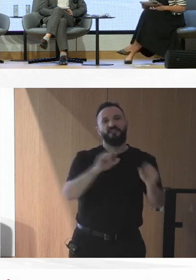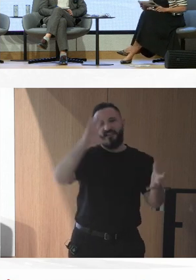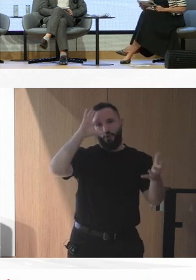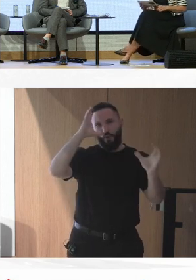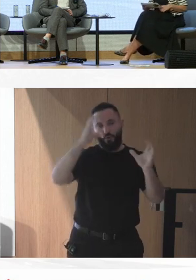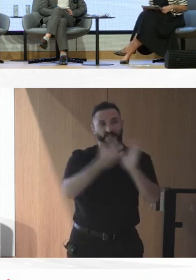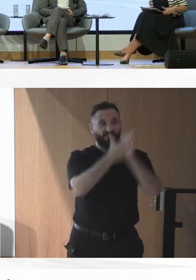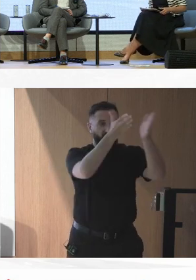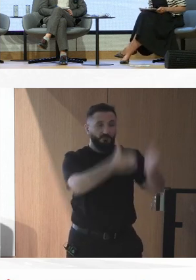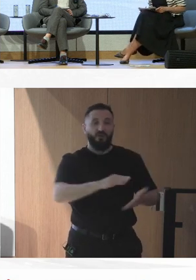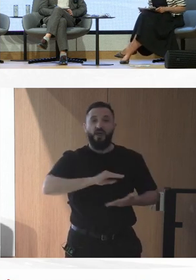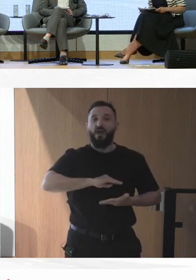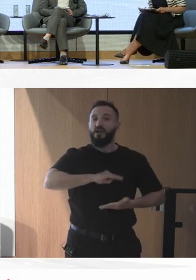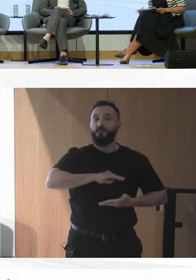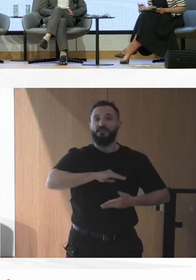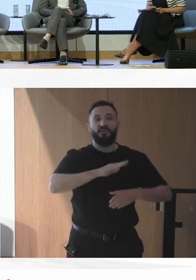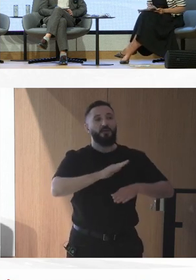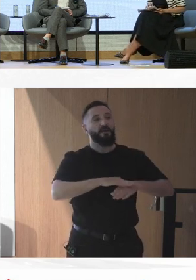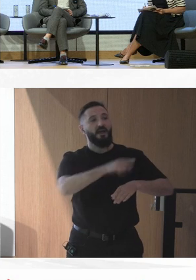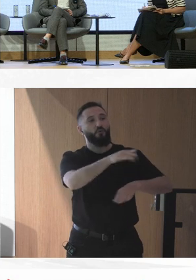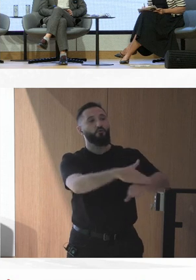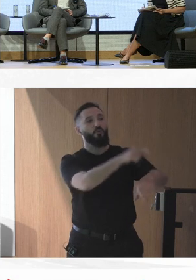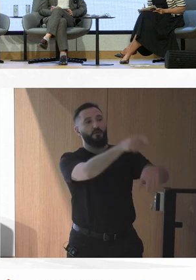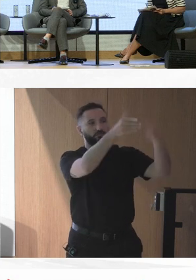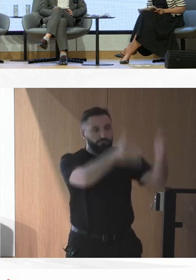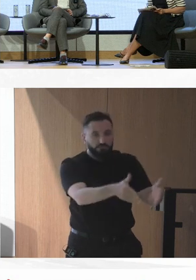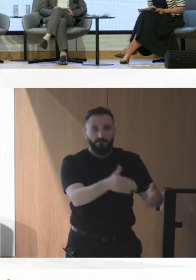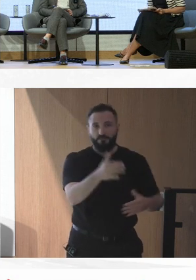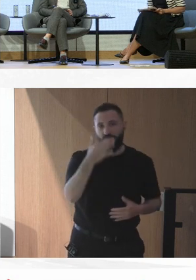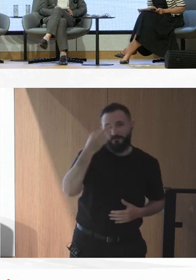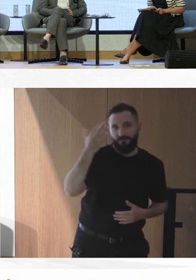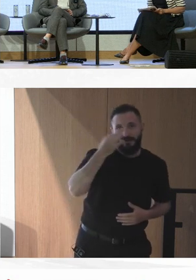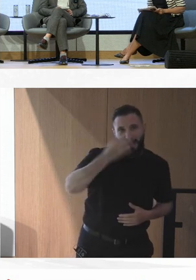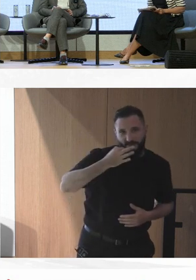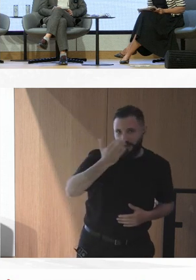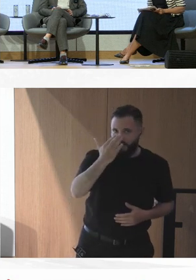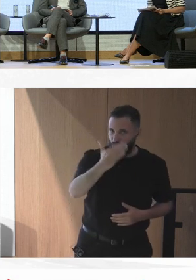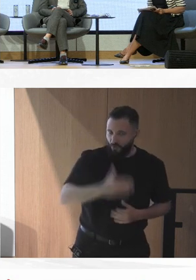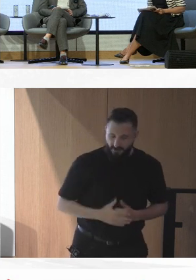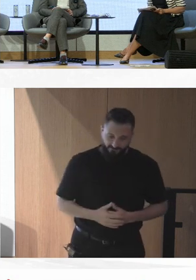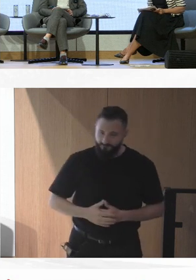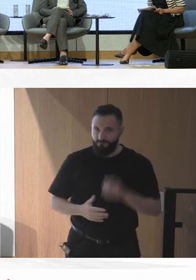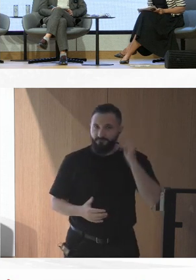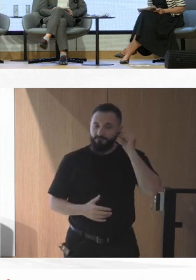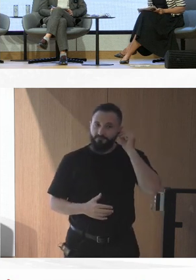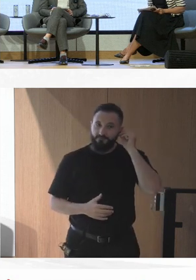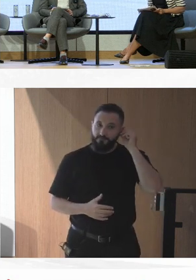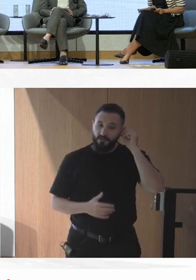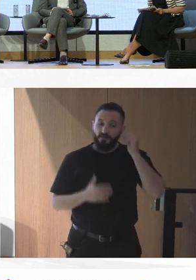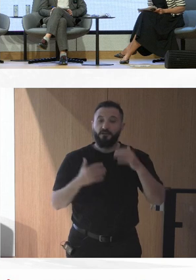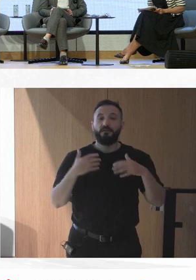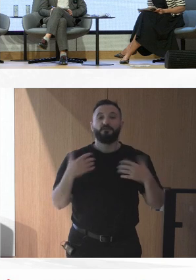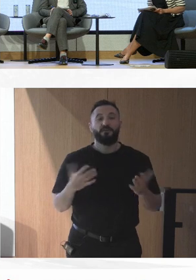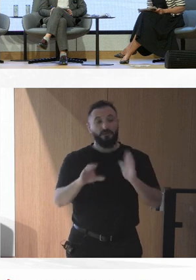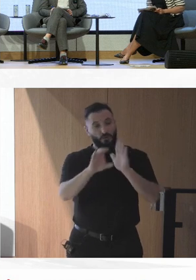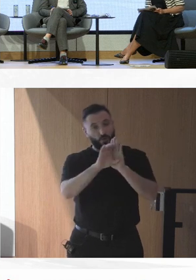no tiene capacidad para ser considerada culpable, ¿no?, que la persona carece de capacidad para ser considerada culpable penalmente, ¿no? Entonces, en el